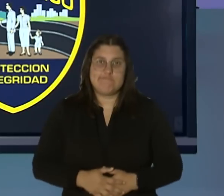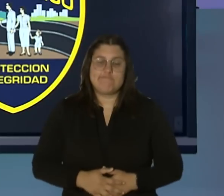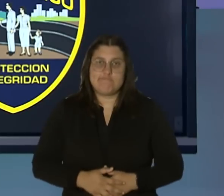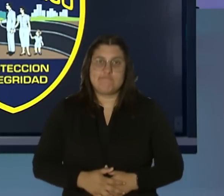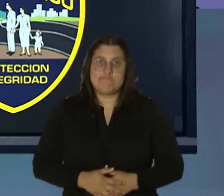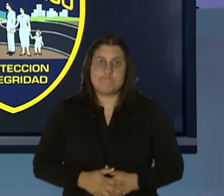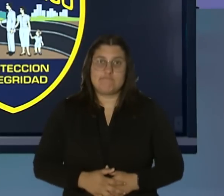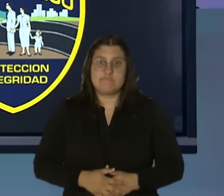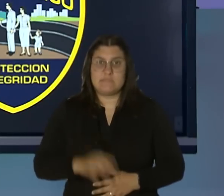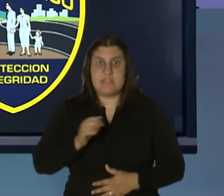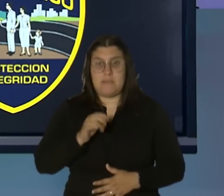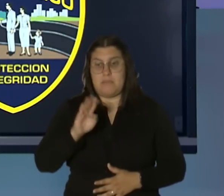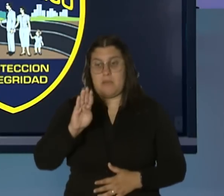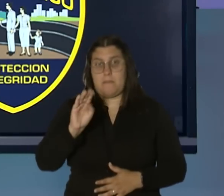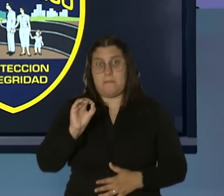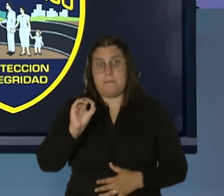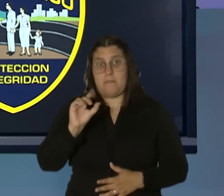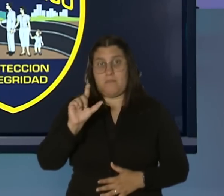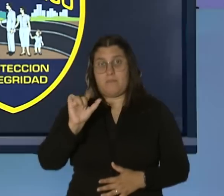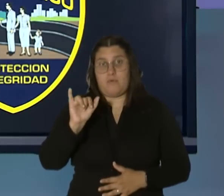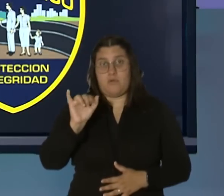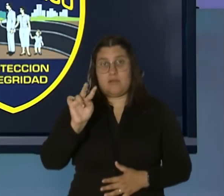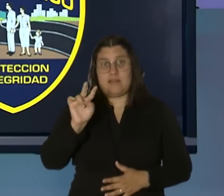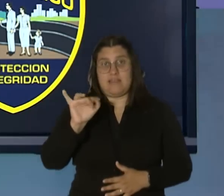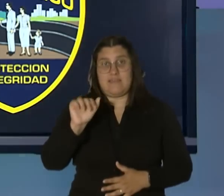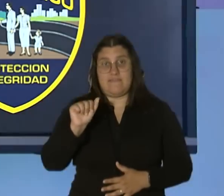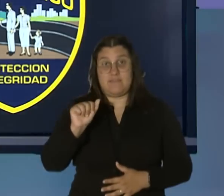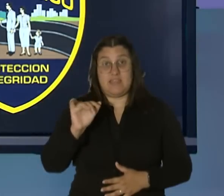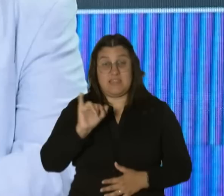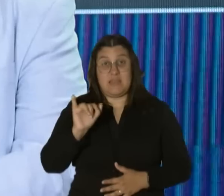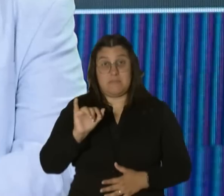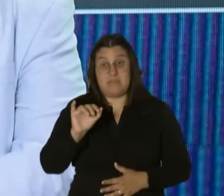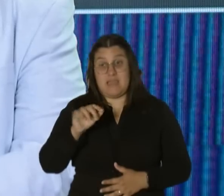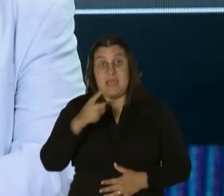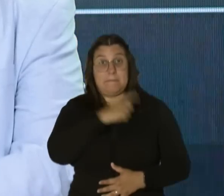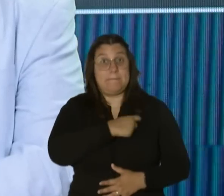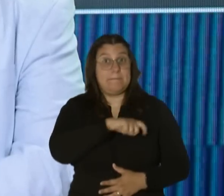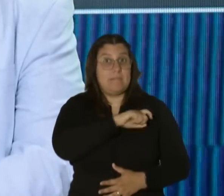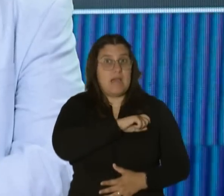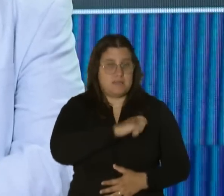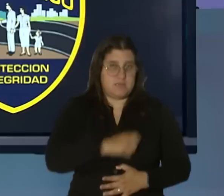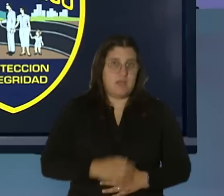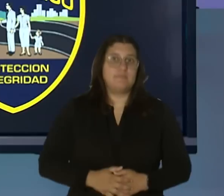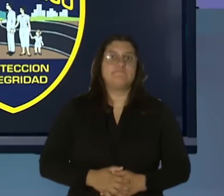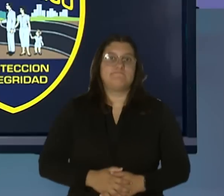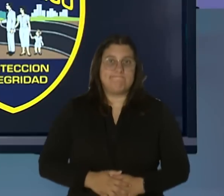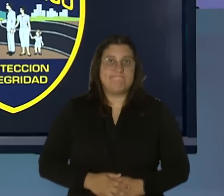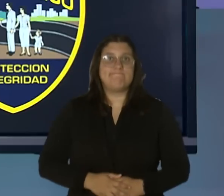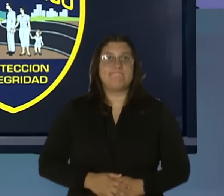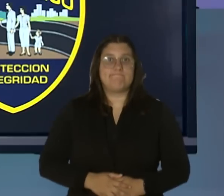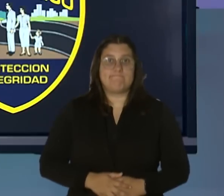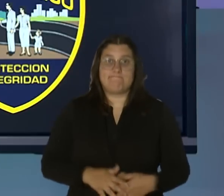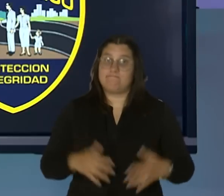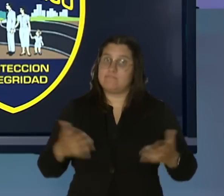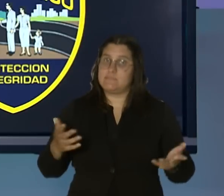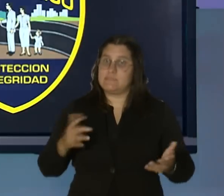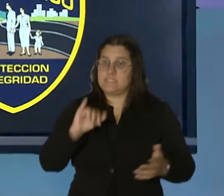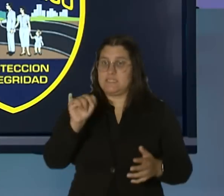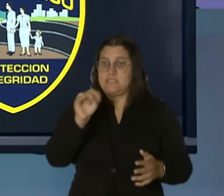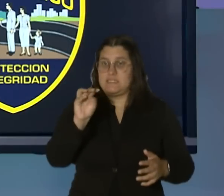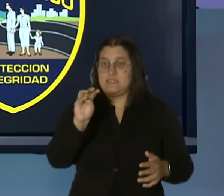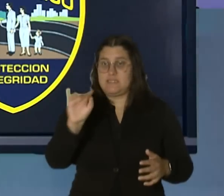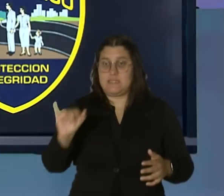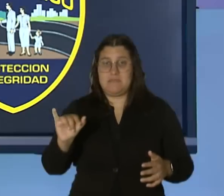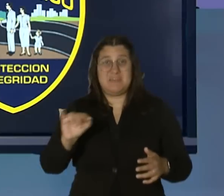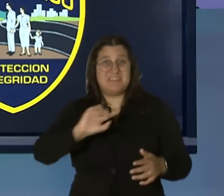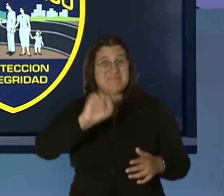De Bolivia no han escrito. De Ecuador. De España. De España. Jimmy, vaya a